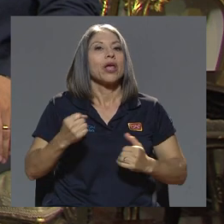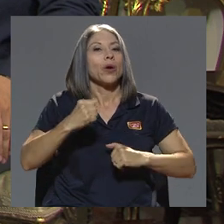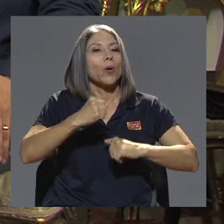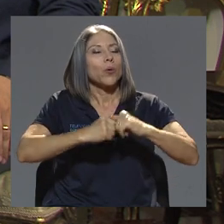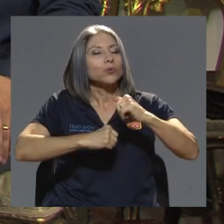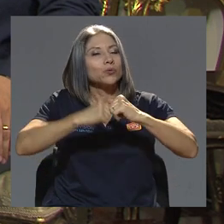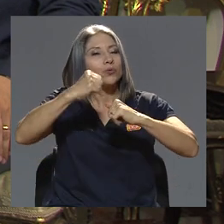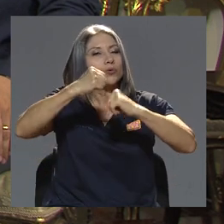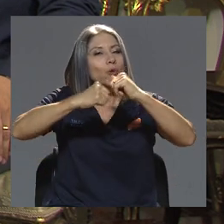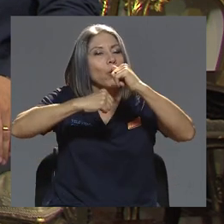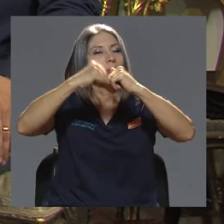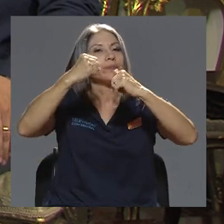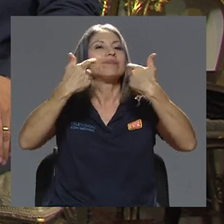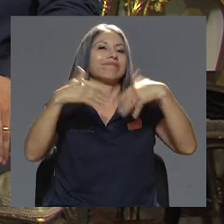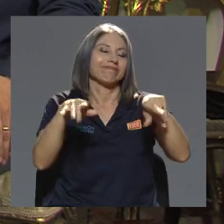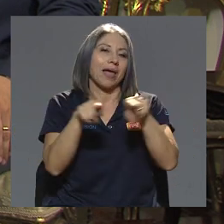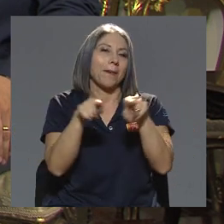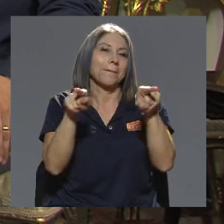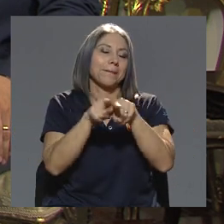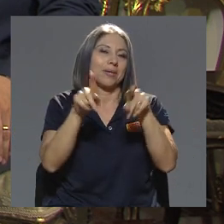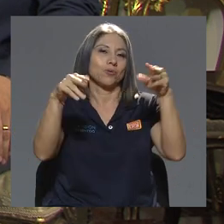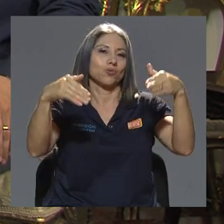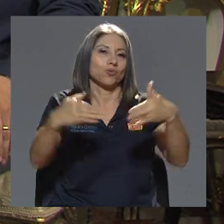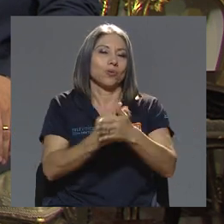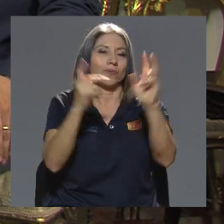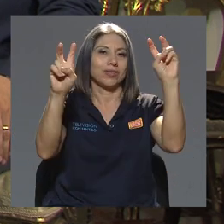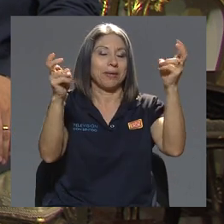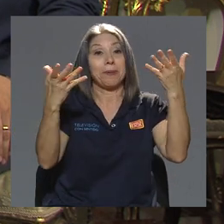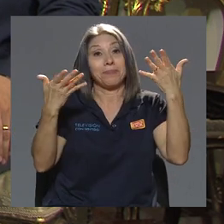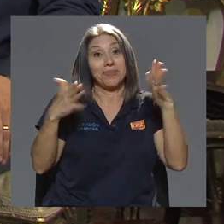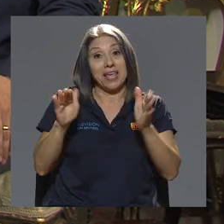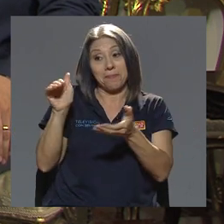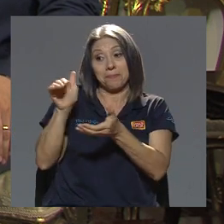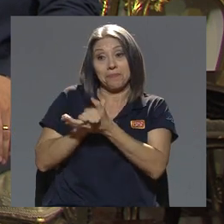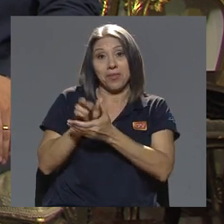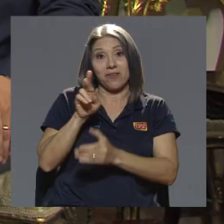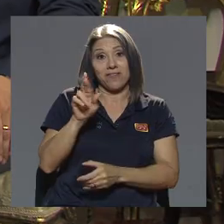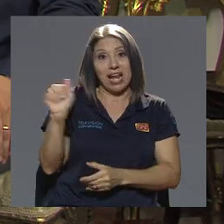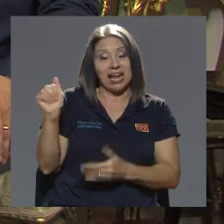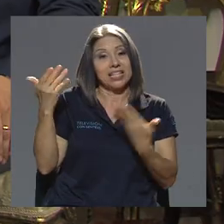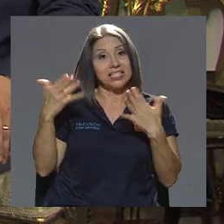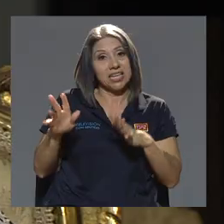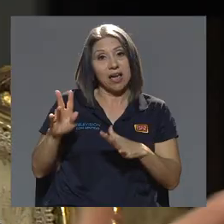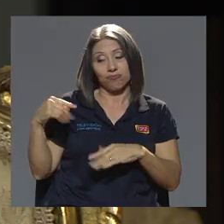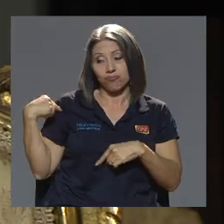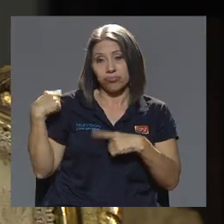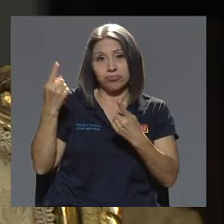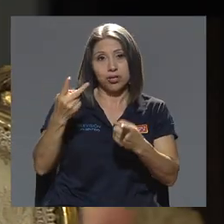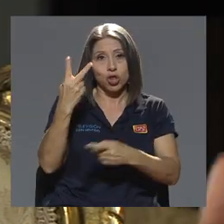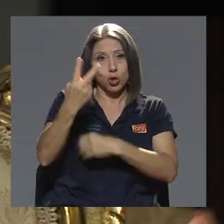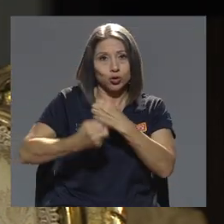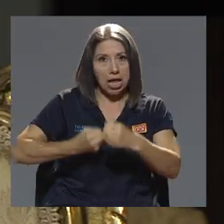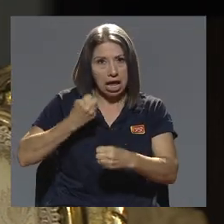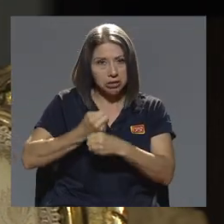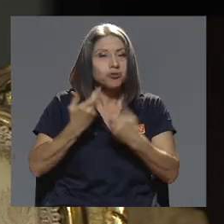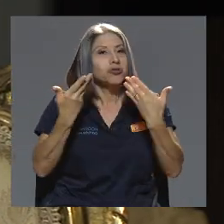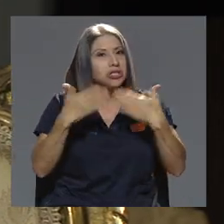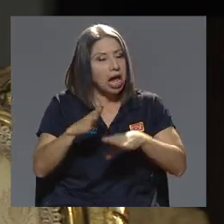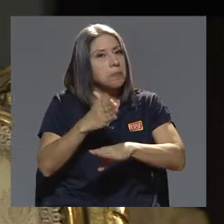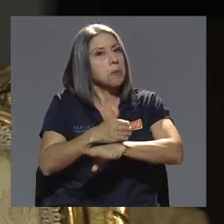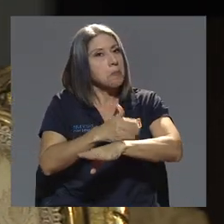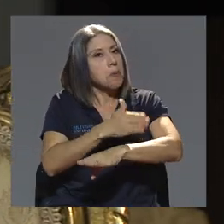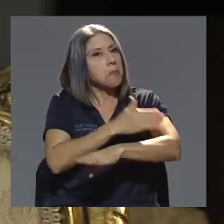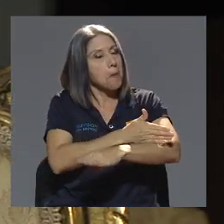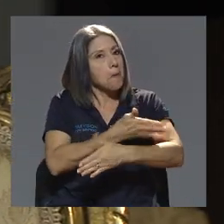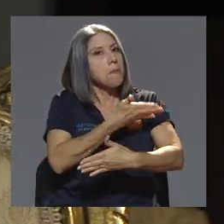otro tema, porque ya Rafael Ángel ya había pasado 2 años, ya la situación económica había mejorado enormemente,